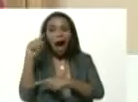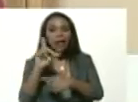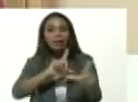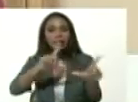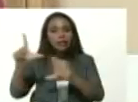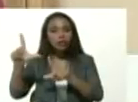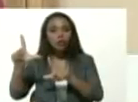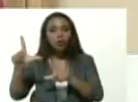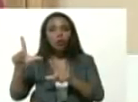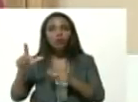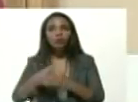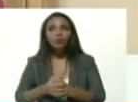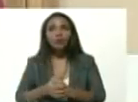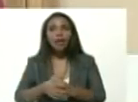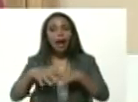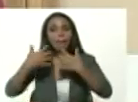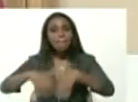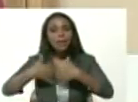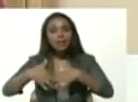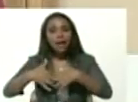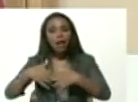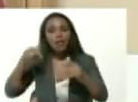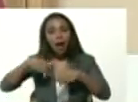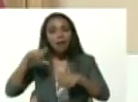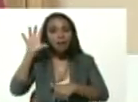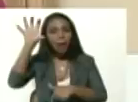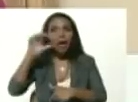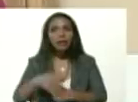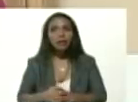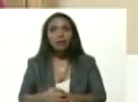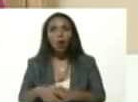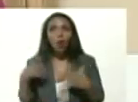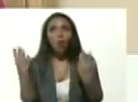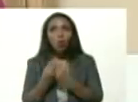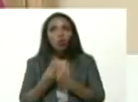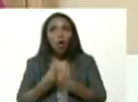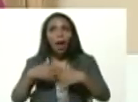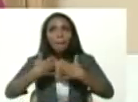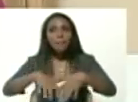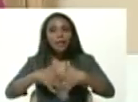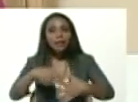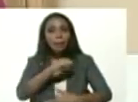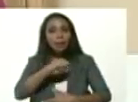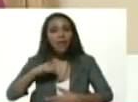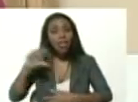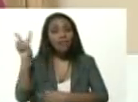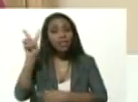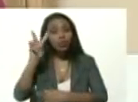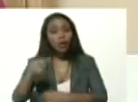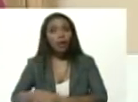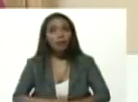el empresariado del país, con la empresa privada de Venezuela.